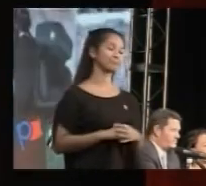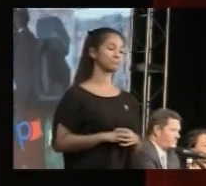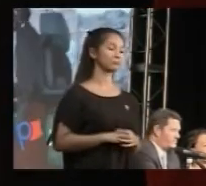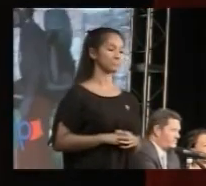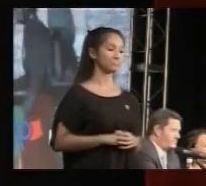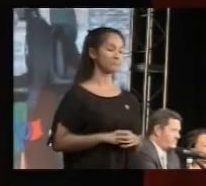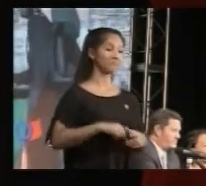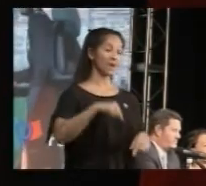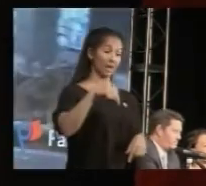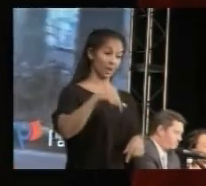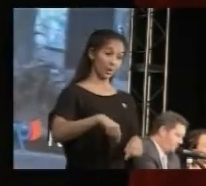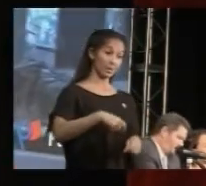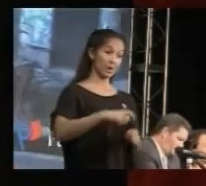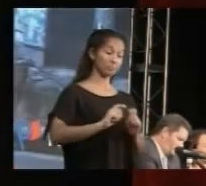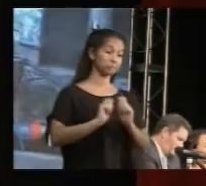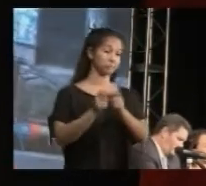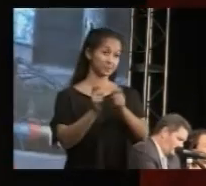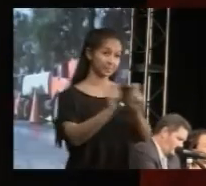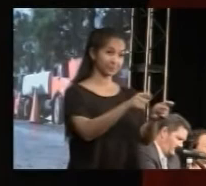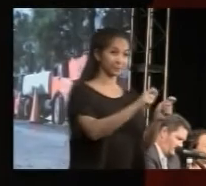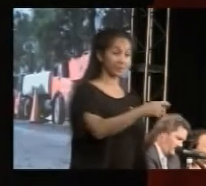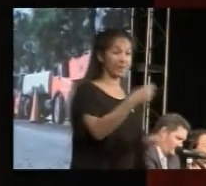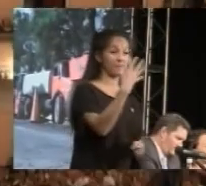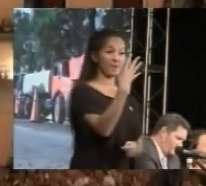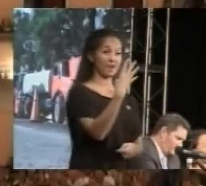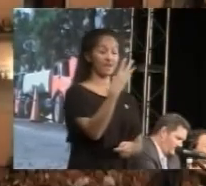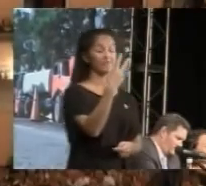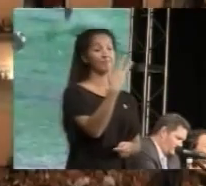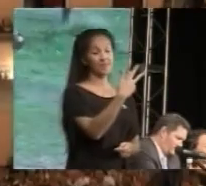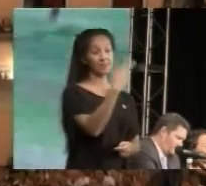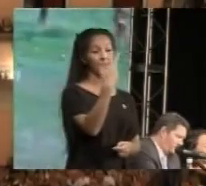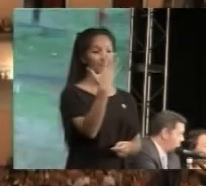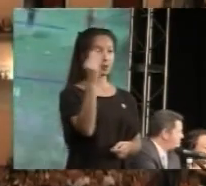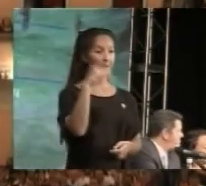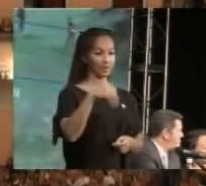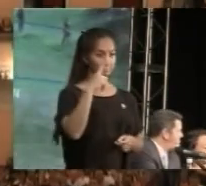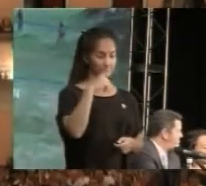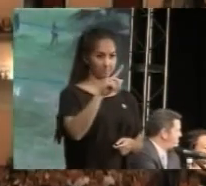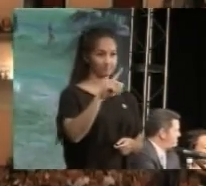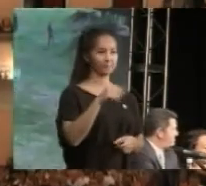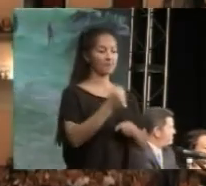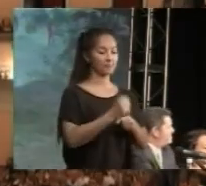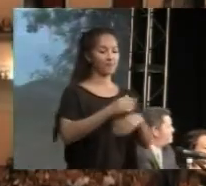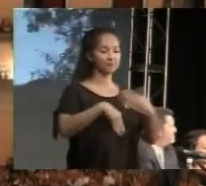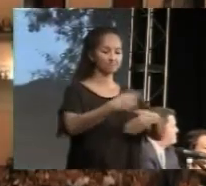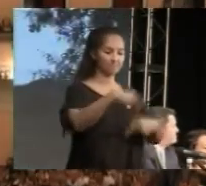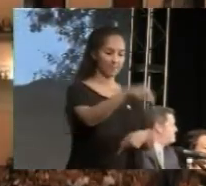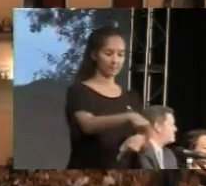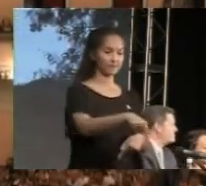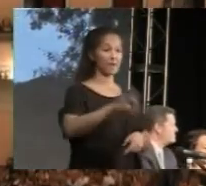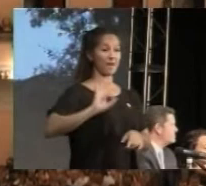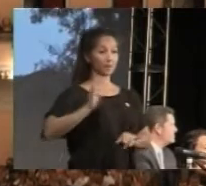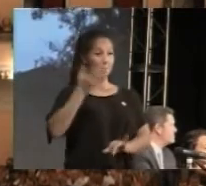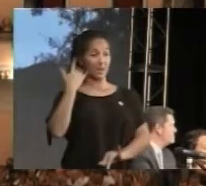llevamos entregadas más de 35.000 tarjetas y falta aún mucho por hacer. El año pasado,